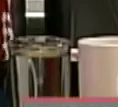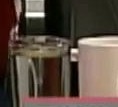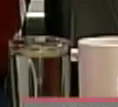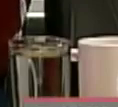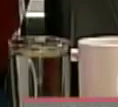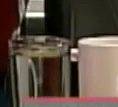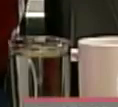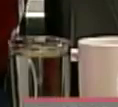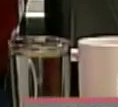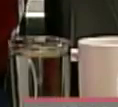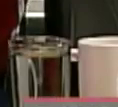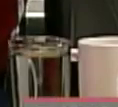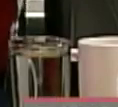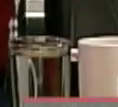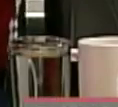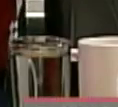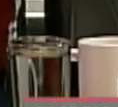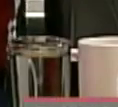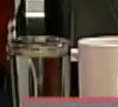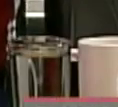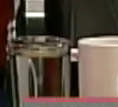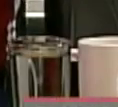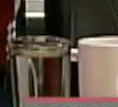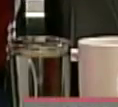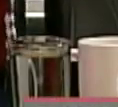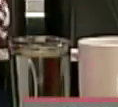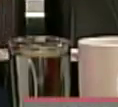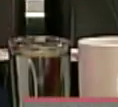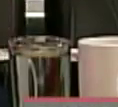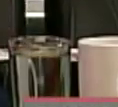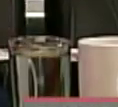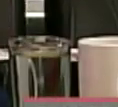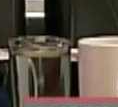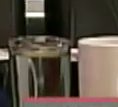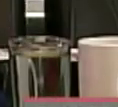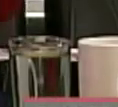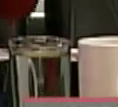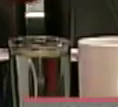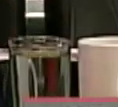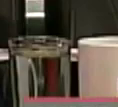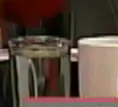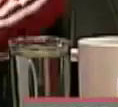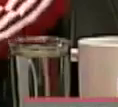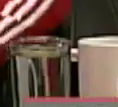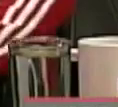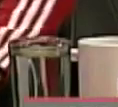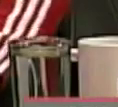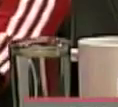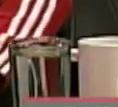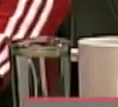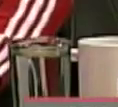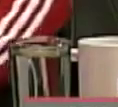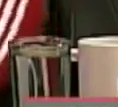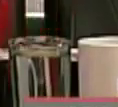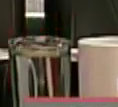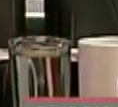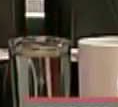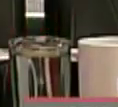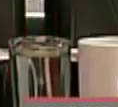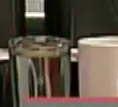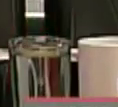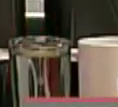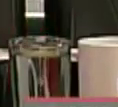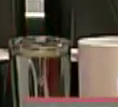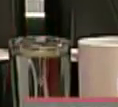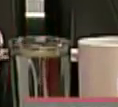la soja, ¿verdad?, que se cultiva en Argentina. Usted va por Paraguay, para Uruguay, en